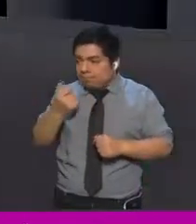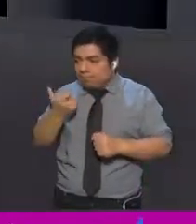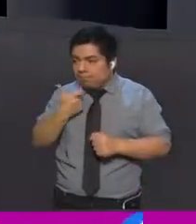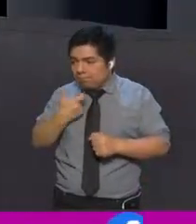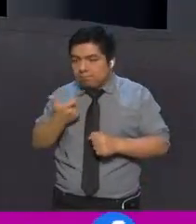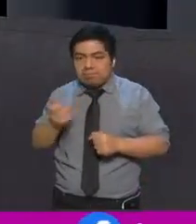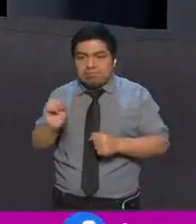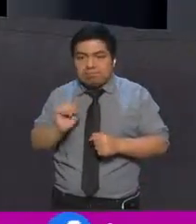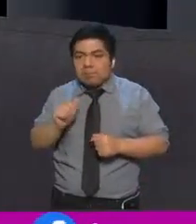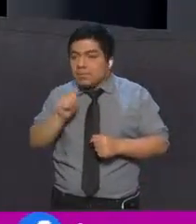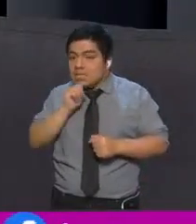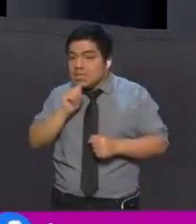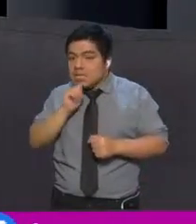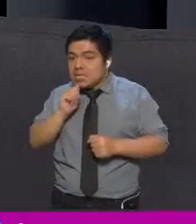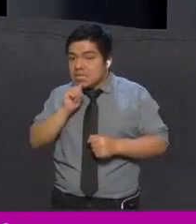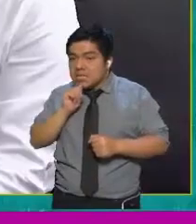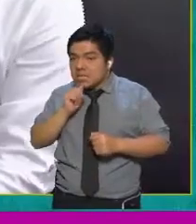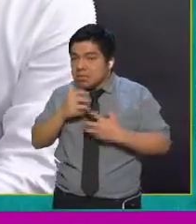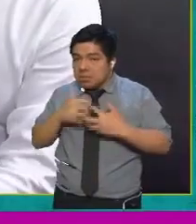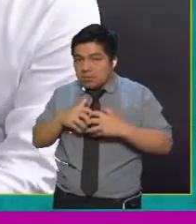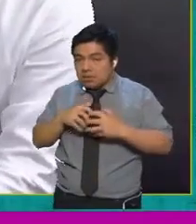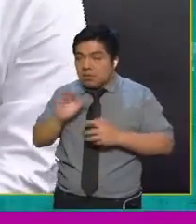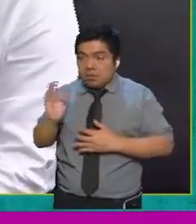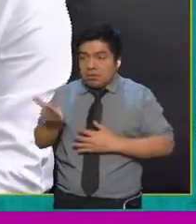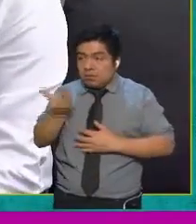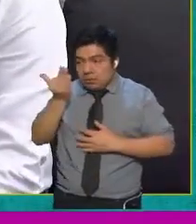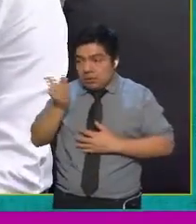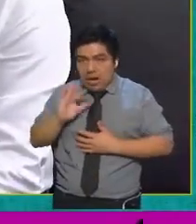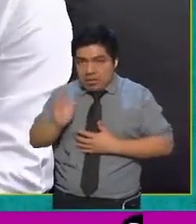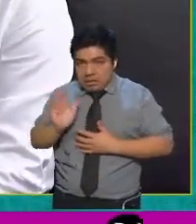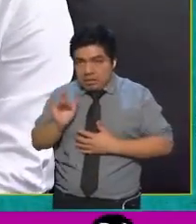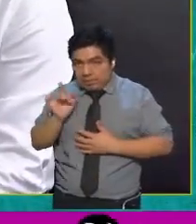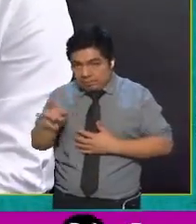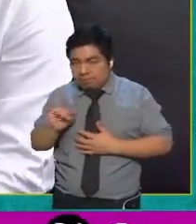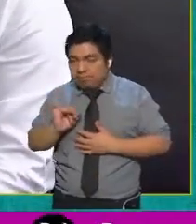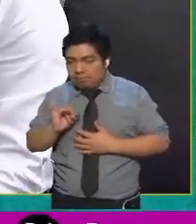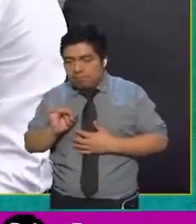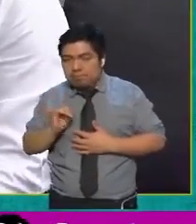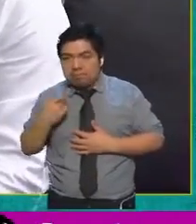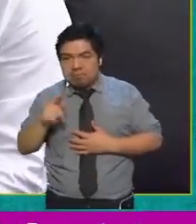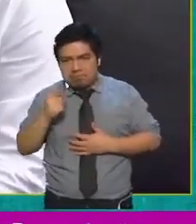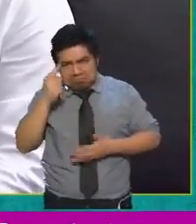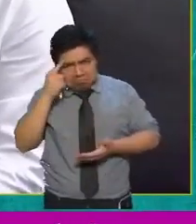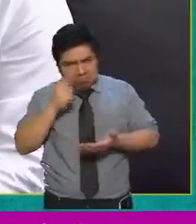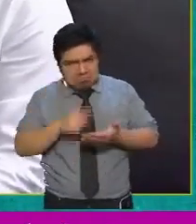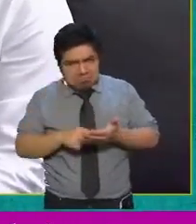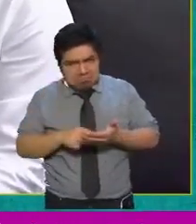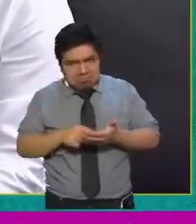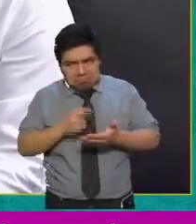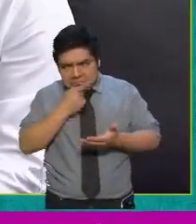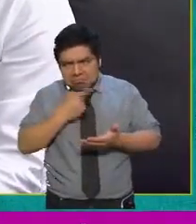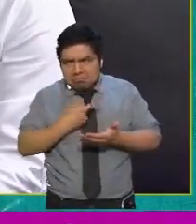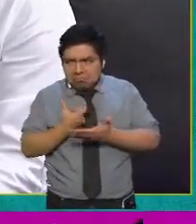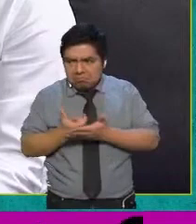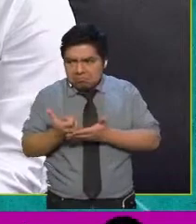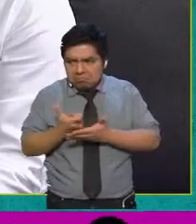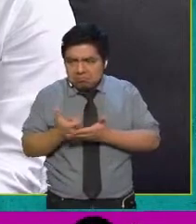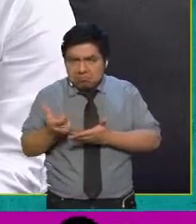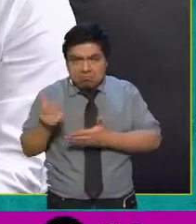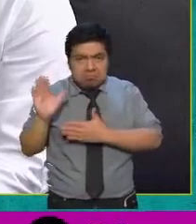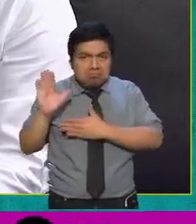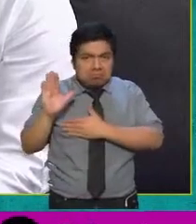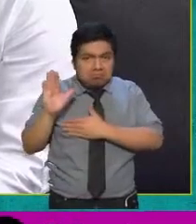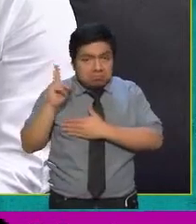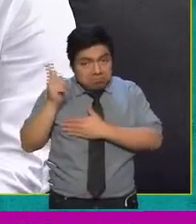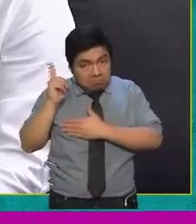locales todavía no entran en en en funciones los federales ya están en funciones este pues yo entiendo que ya les están pagando